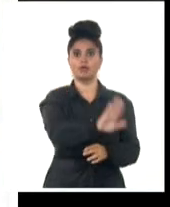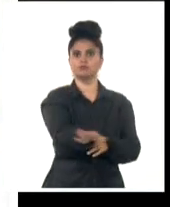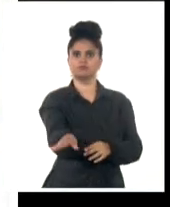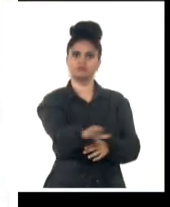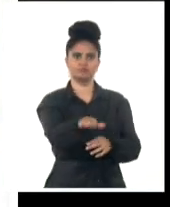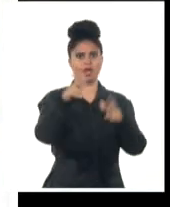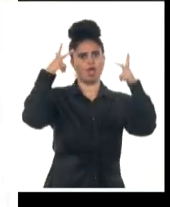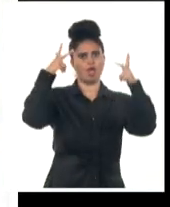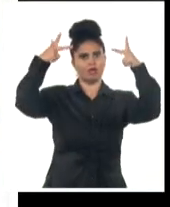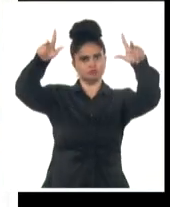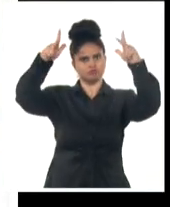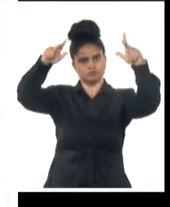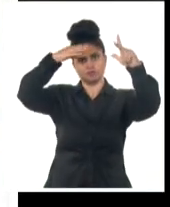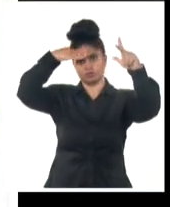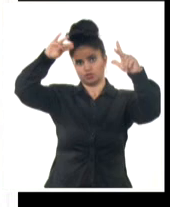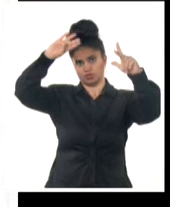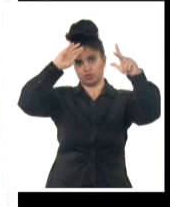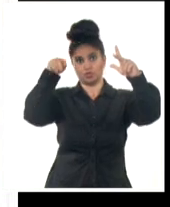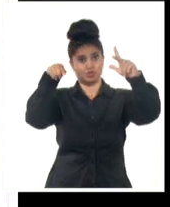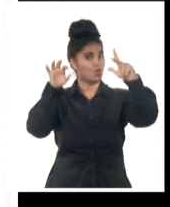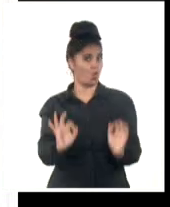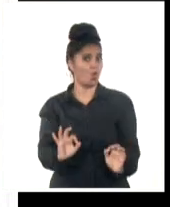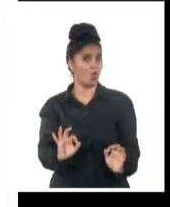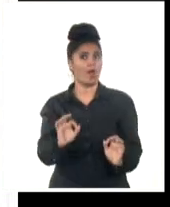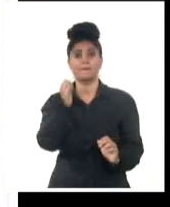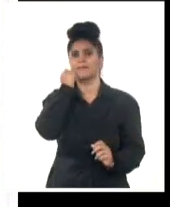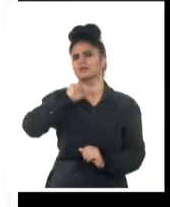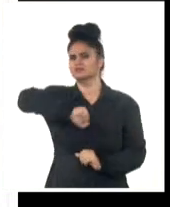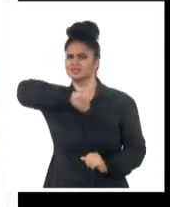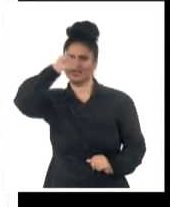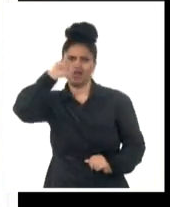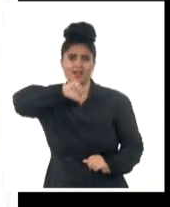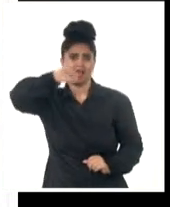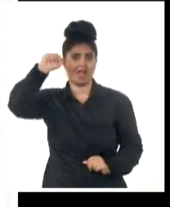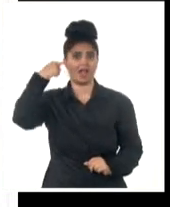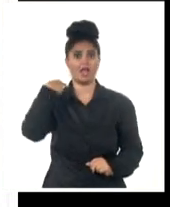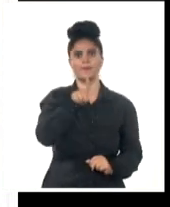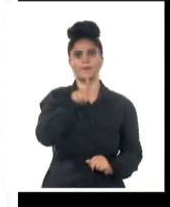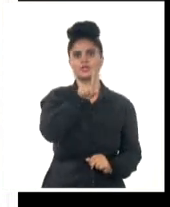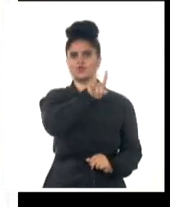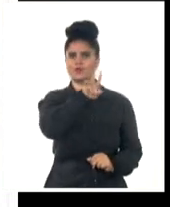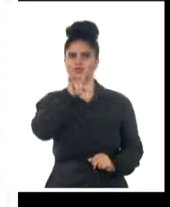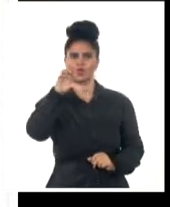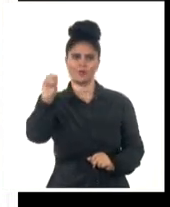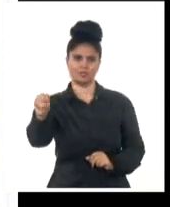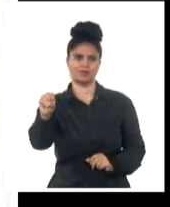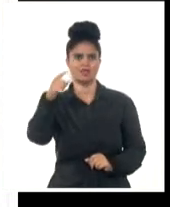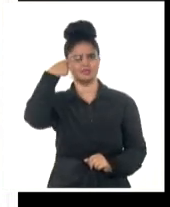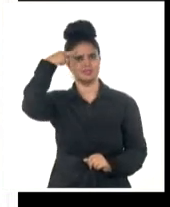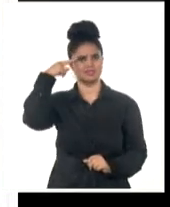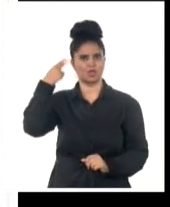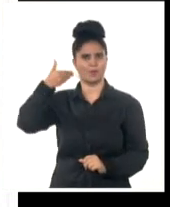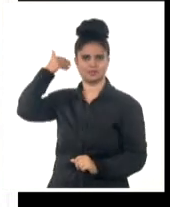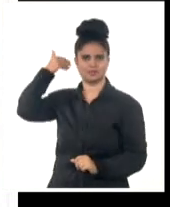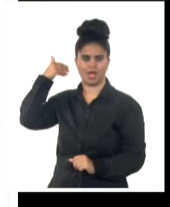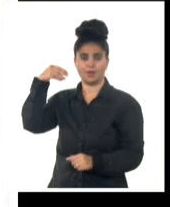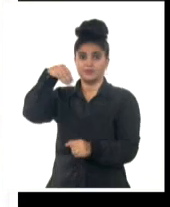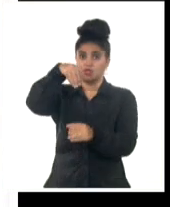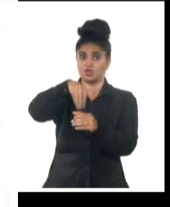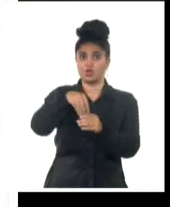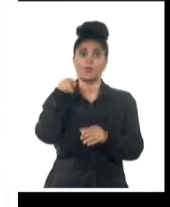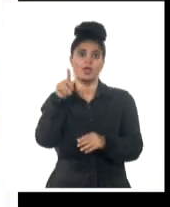voleibol que reinó a nivel mundial en la década del 90 del pasado siglo. Fue parte de los equipos campeones olímpicos en